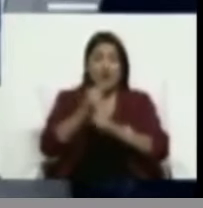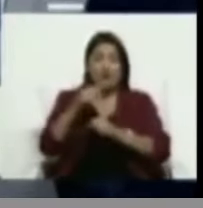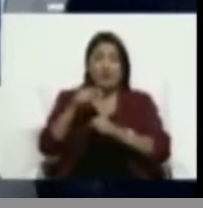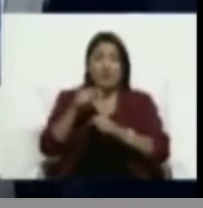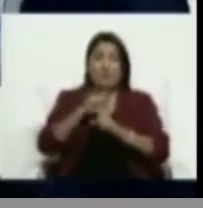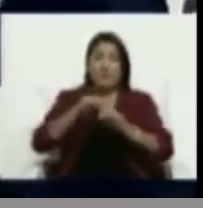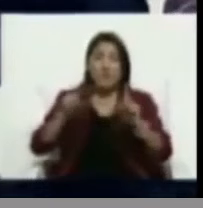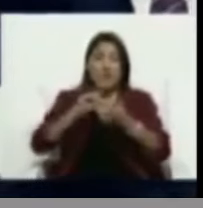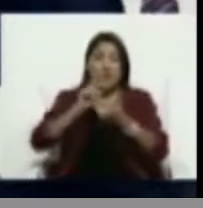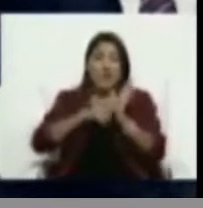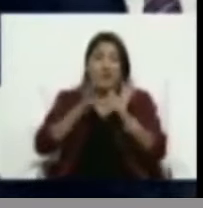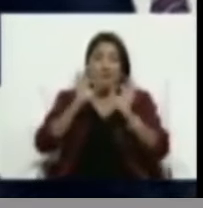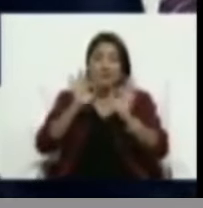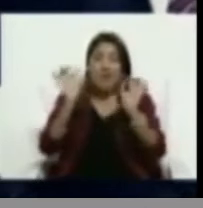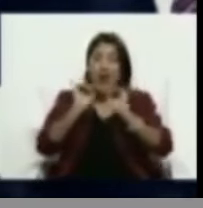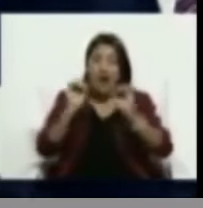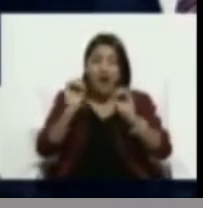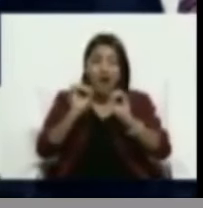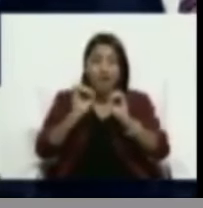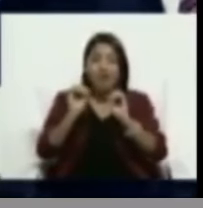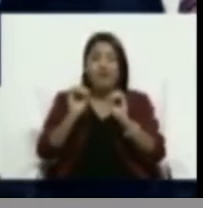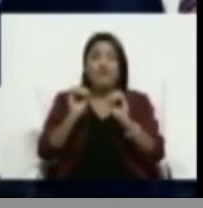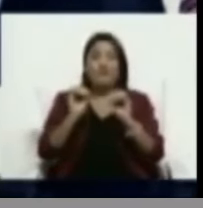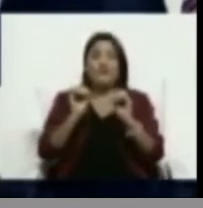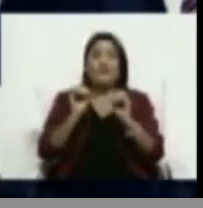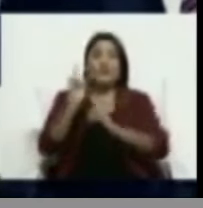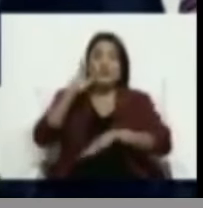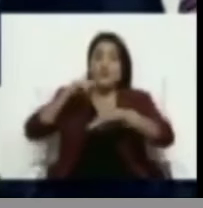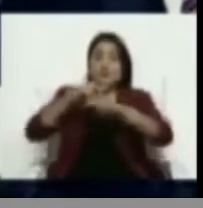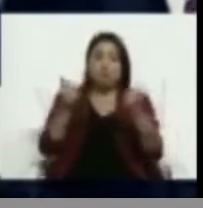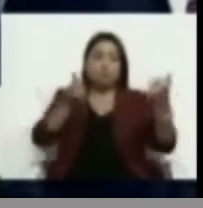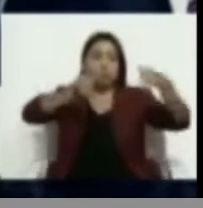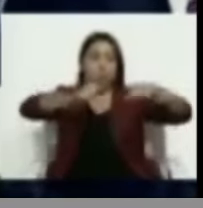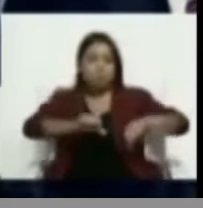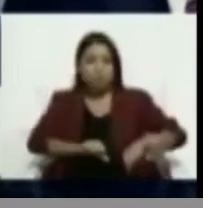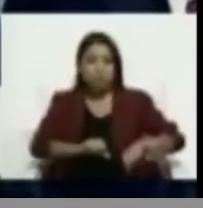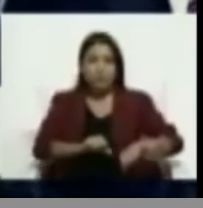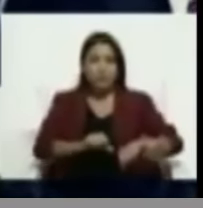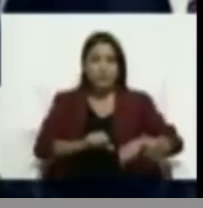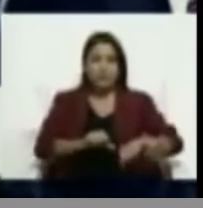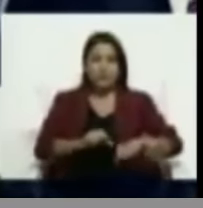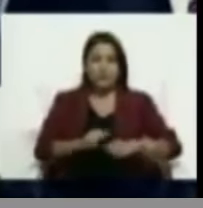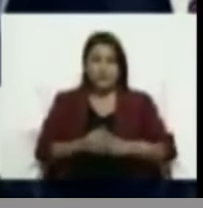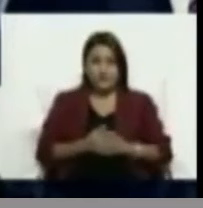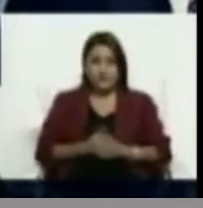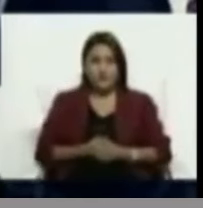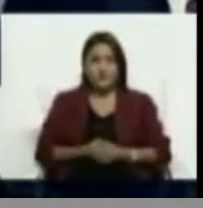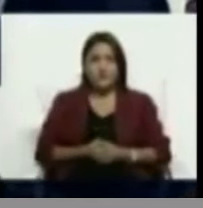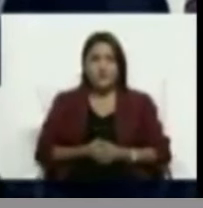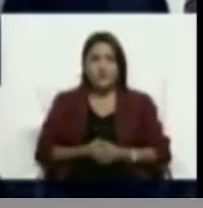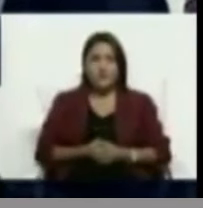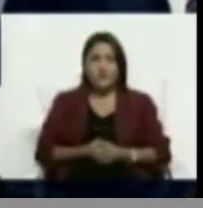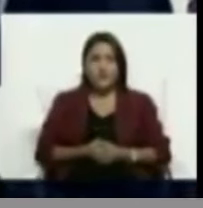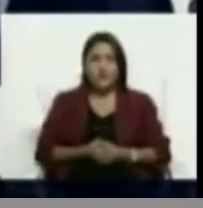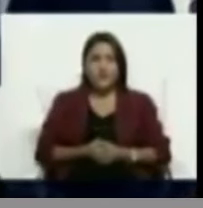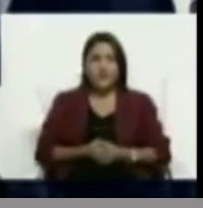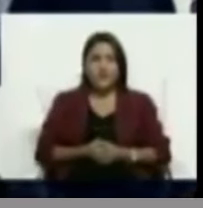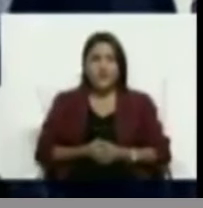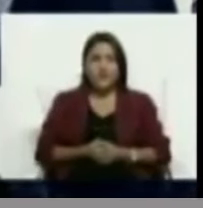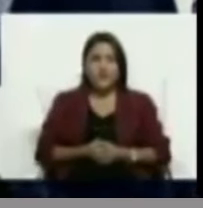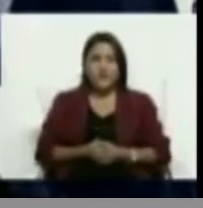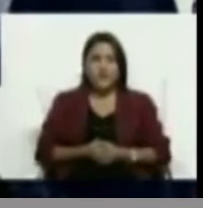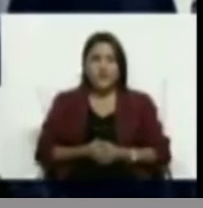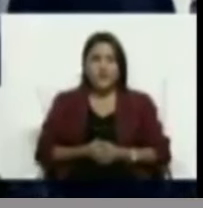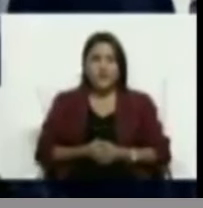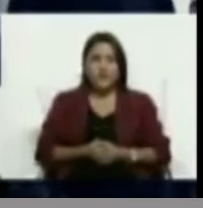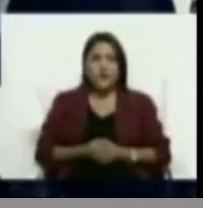no cumplieron con su función como diputadas y como diputados, sino que se dedicaron a pedir agresiones contra el pueblo de